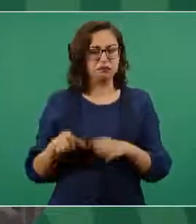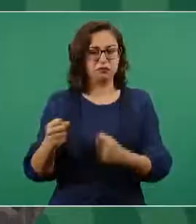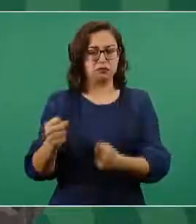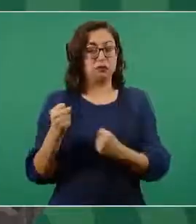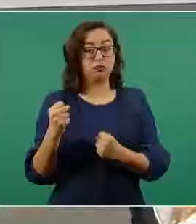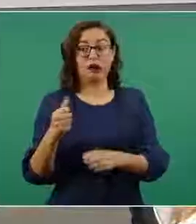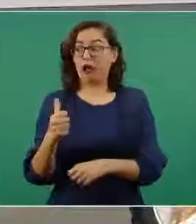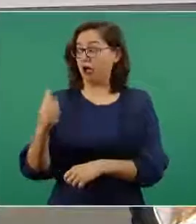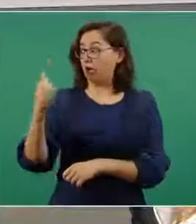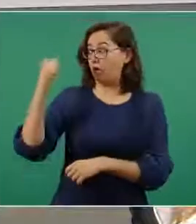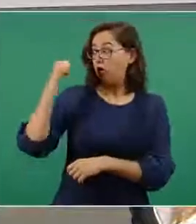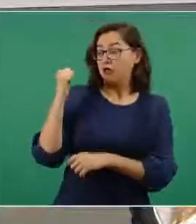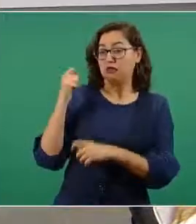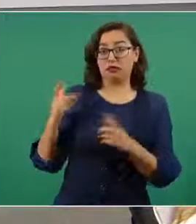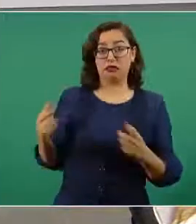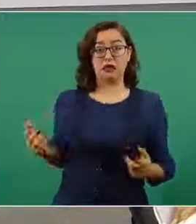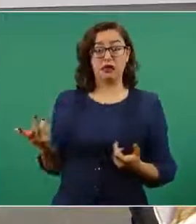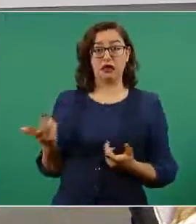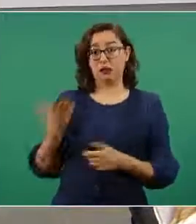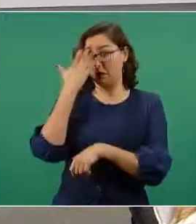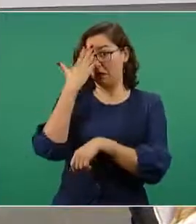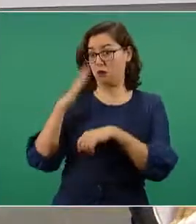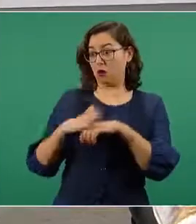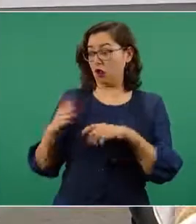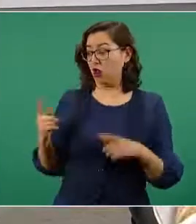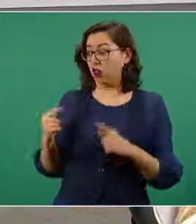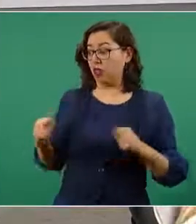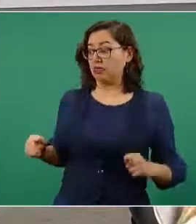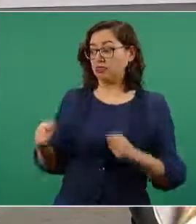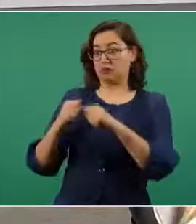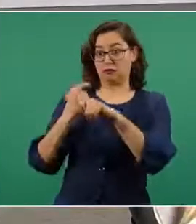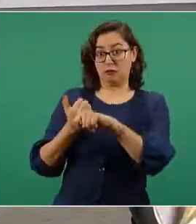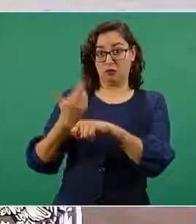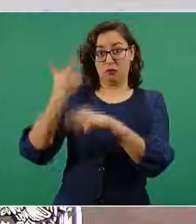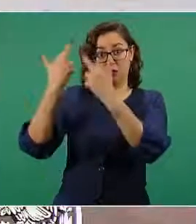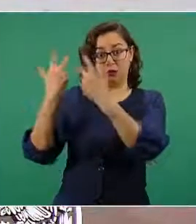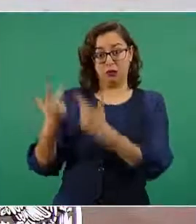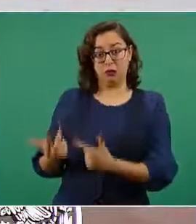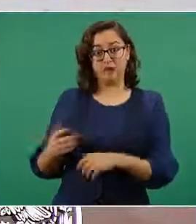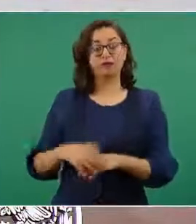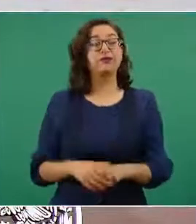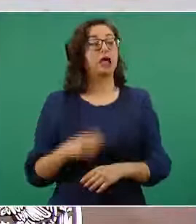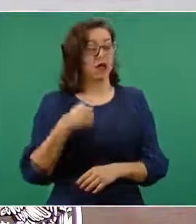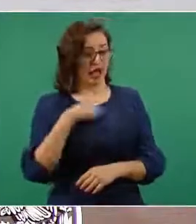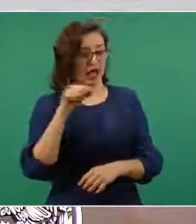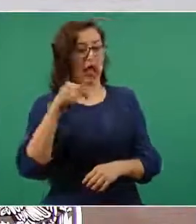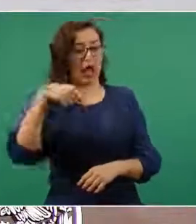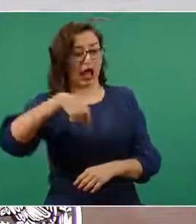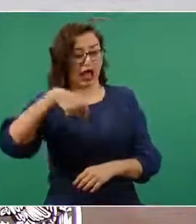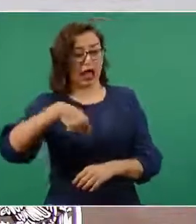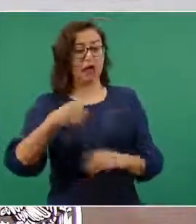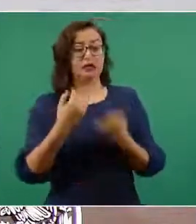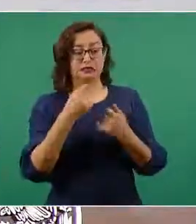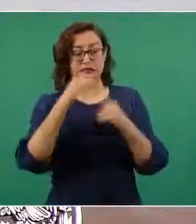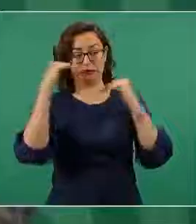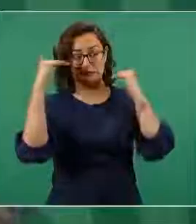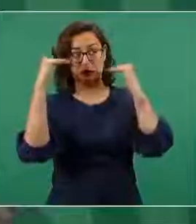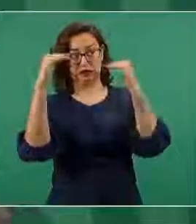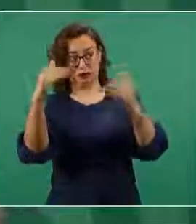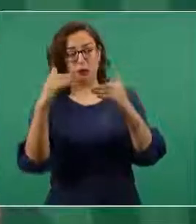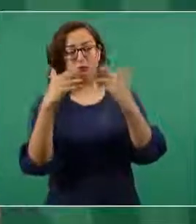se cayó una estructura de granizo y se derrumbó una techumbre en el templo